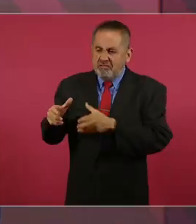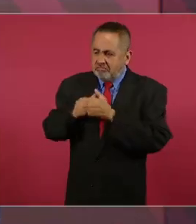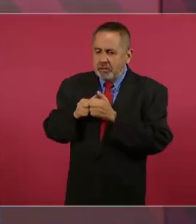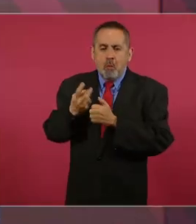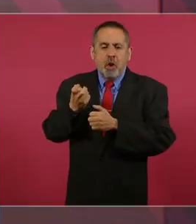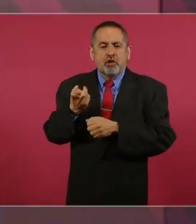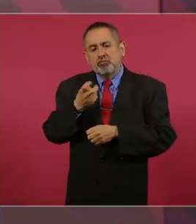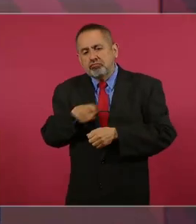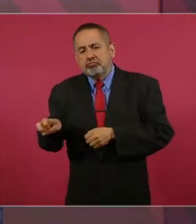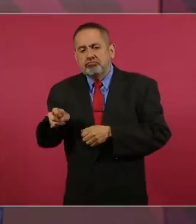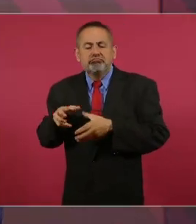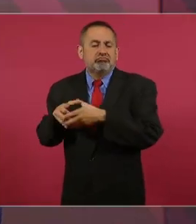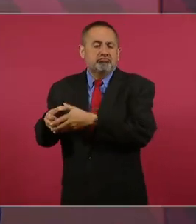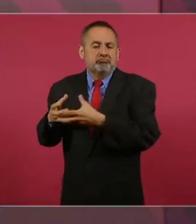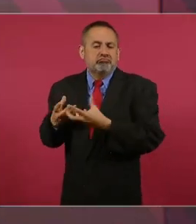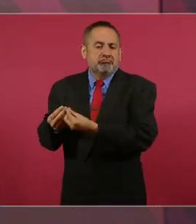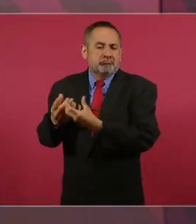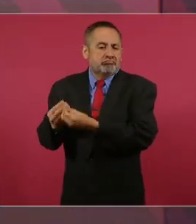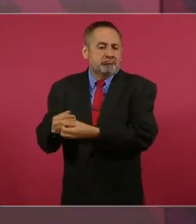a Porfirio Díaz. Entonces,